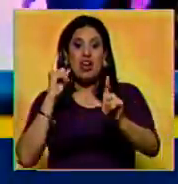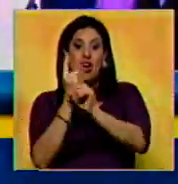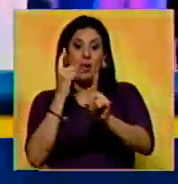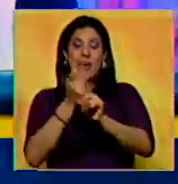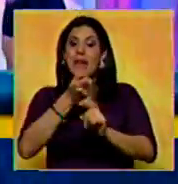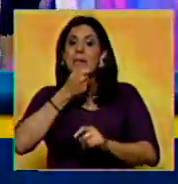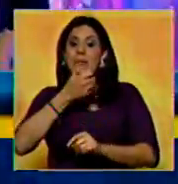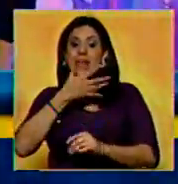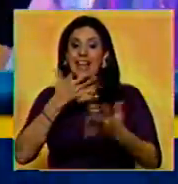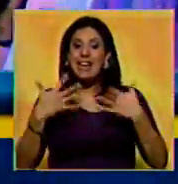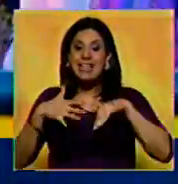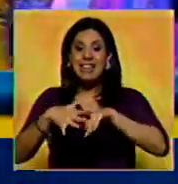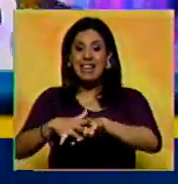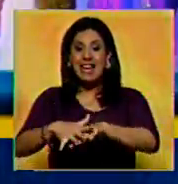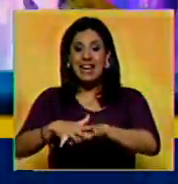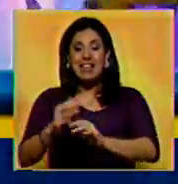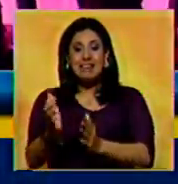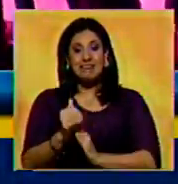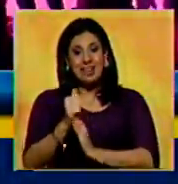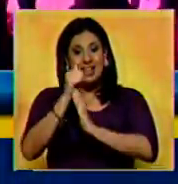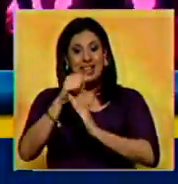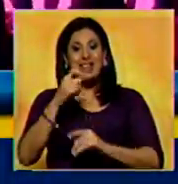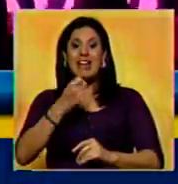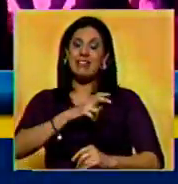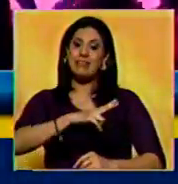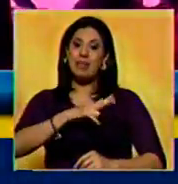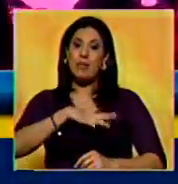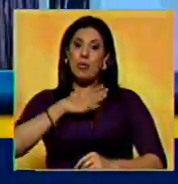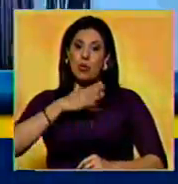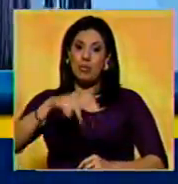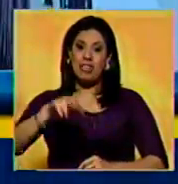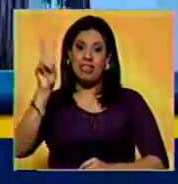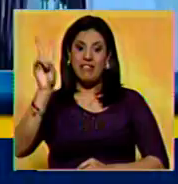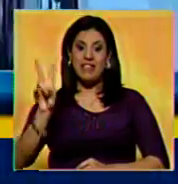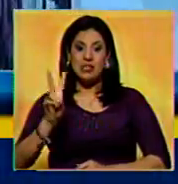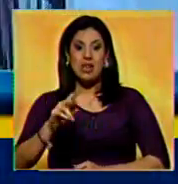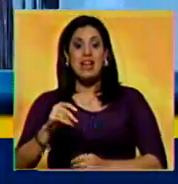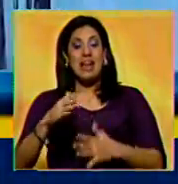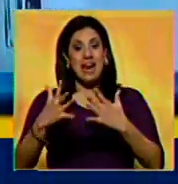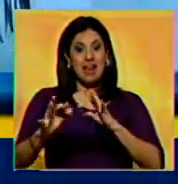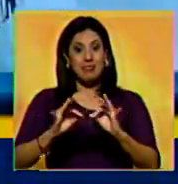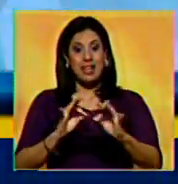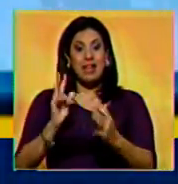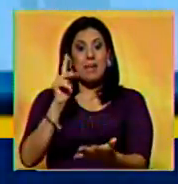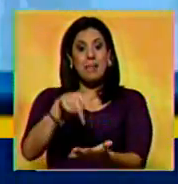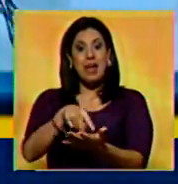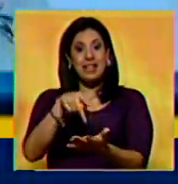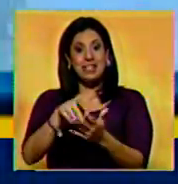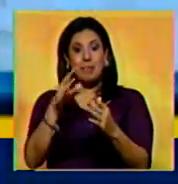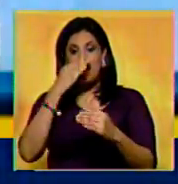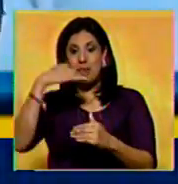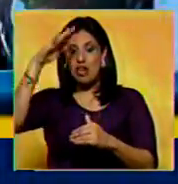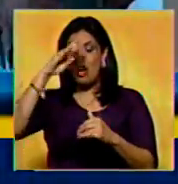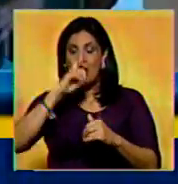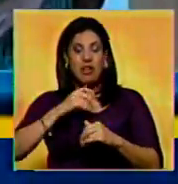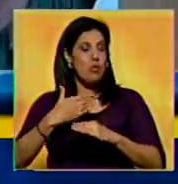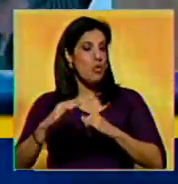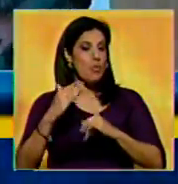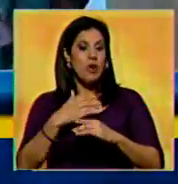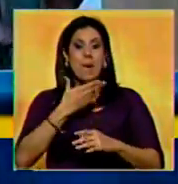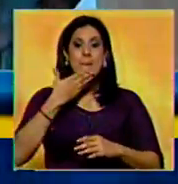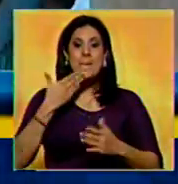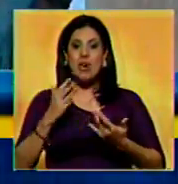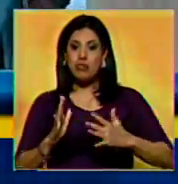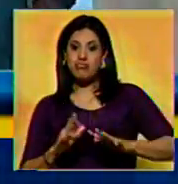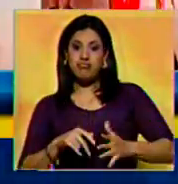de belleza integral donde quedó en evidencia el talento venezolano. Con un gran show, participantes de todas las edades mostraron lo mejor